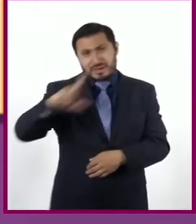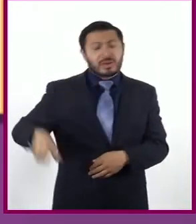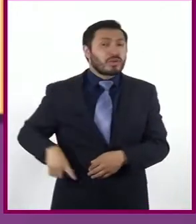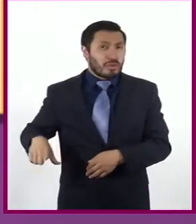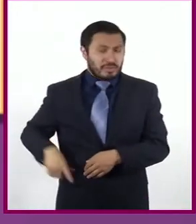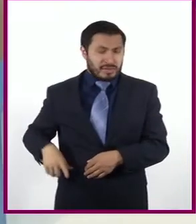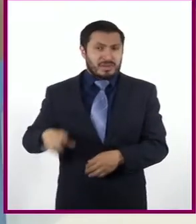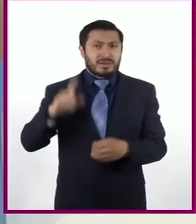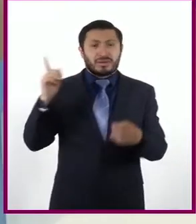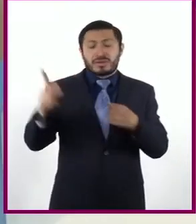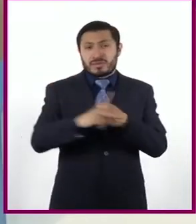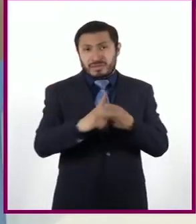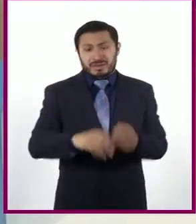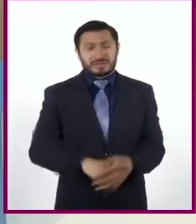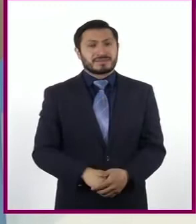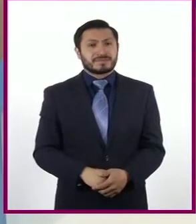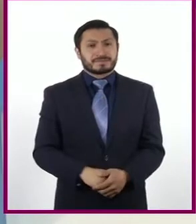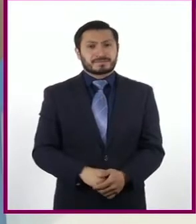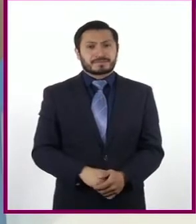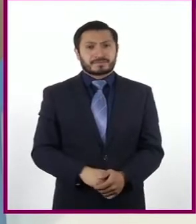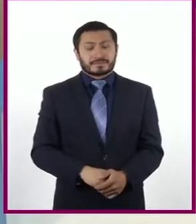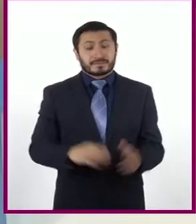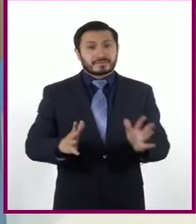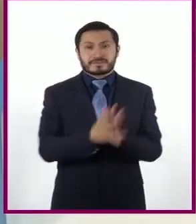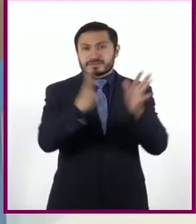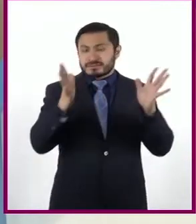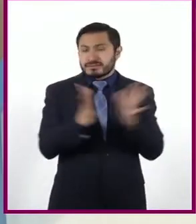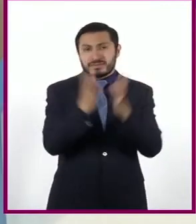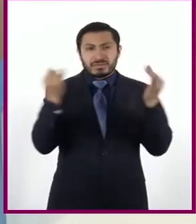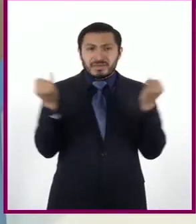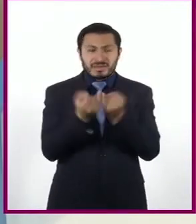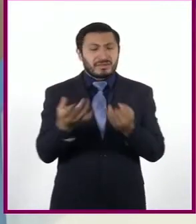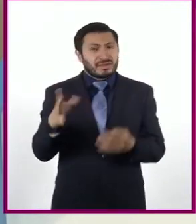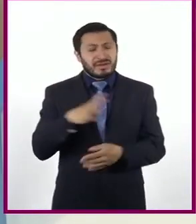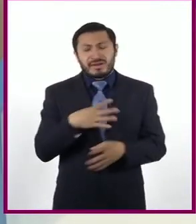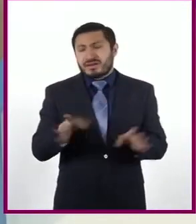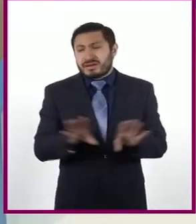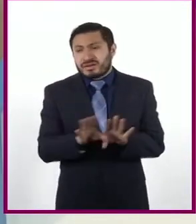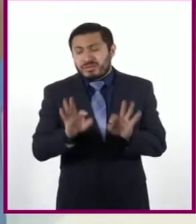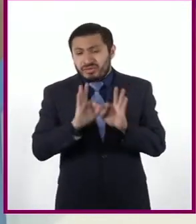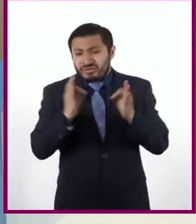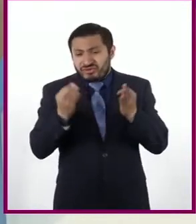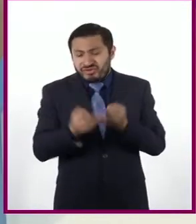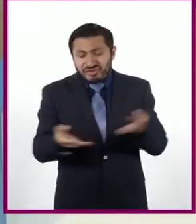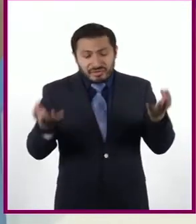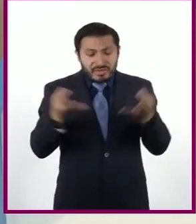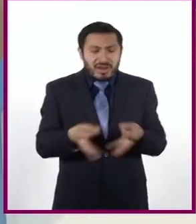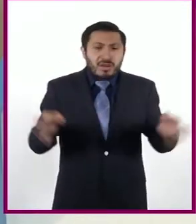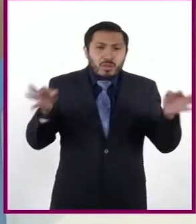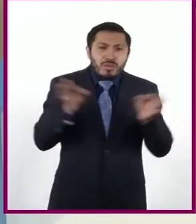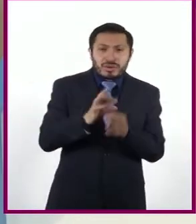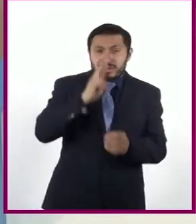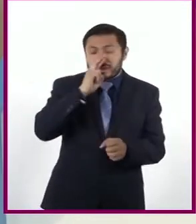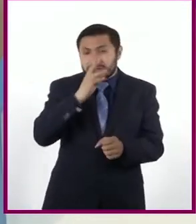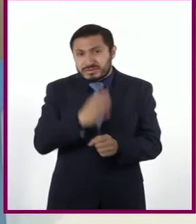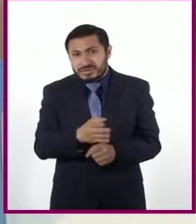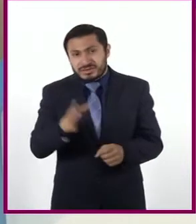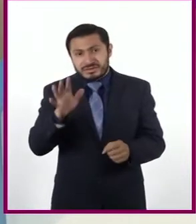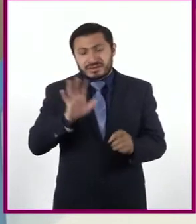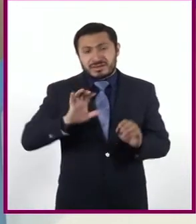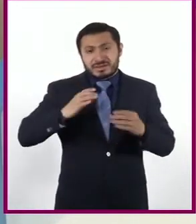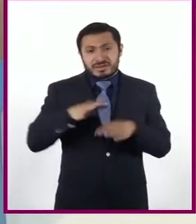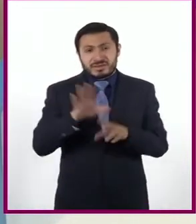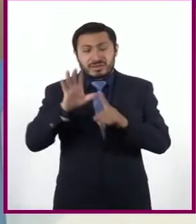país. La participación también se encuentra como uno de los principios rectores de la Convención sobre